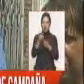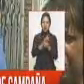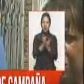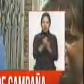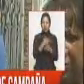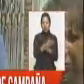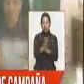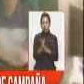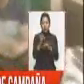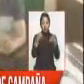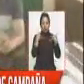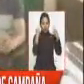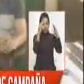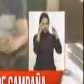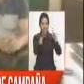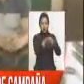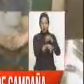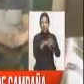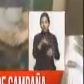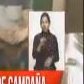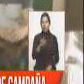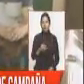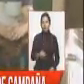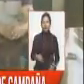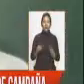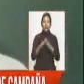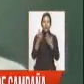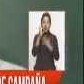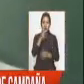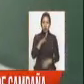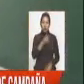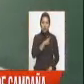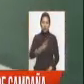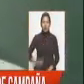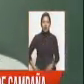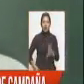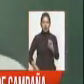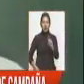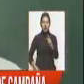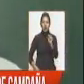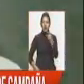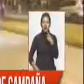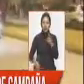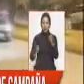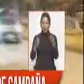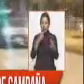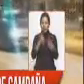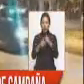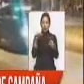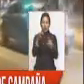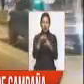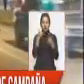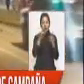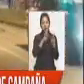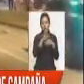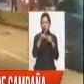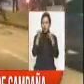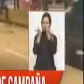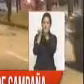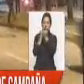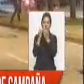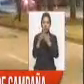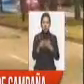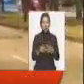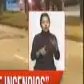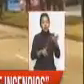direccionemos mal a nuestros jóvenes. Entre tanto, el gobernador cruceño Rubén Costas manifestó que este tipo de hechos solamente busca distraer a la población y que queden en el